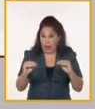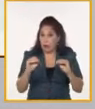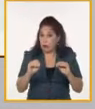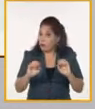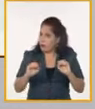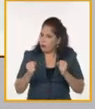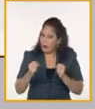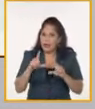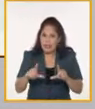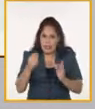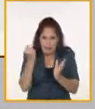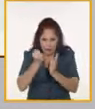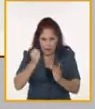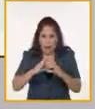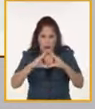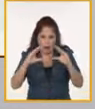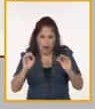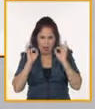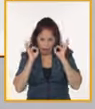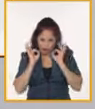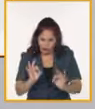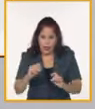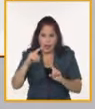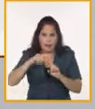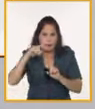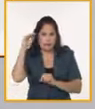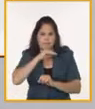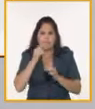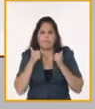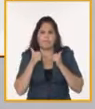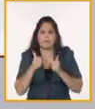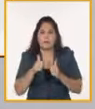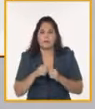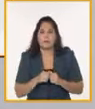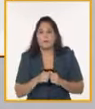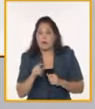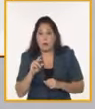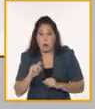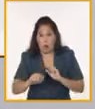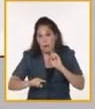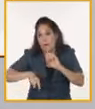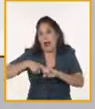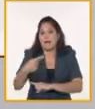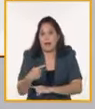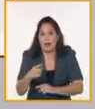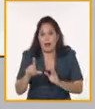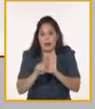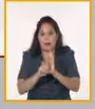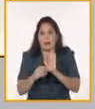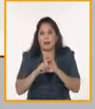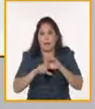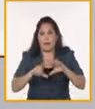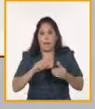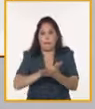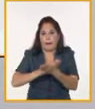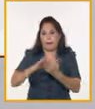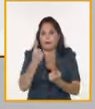tiene que certificar que ese carro está técnicamente acto Entonces eso no es una cuestión que se pueda eh hacer de una manera